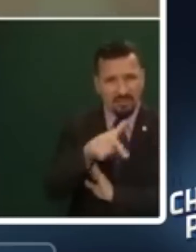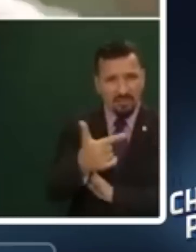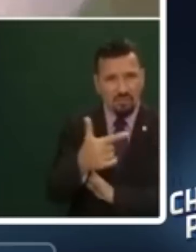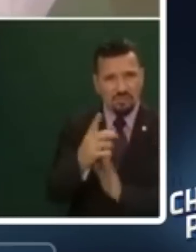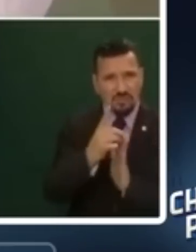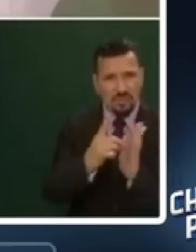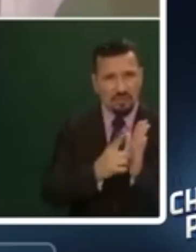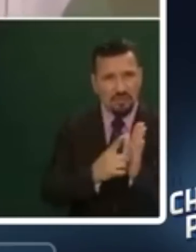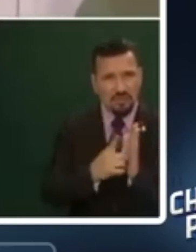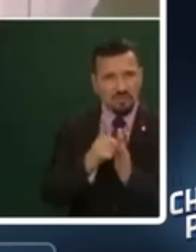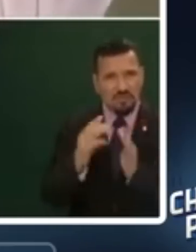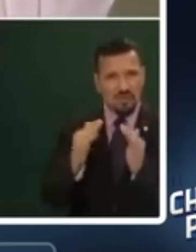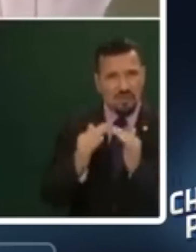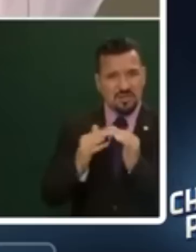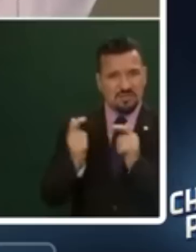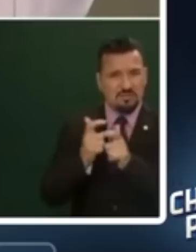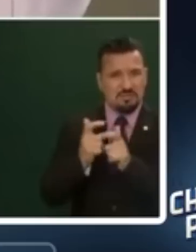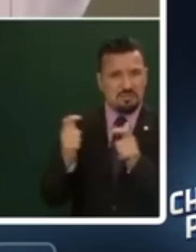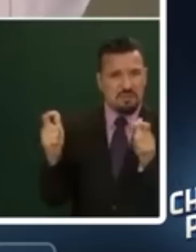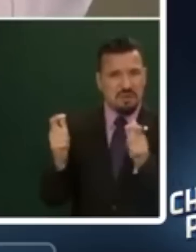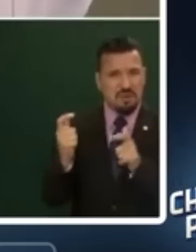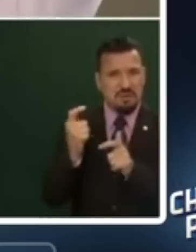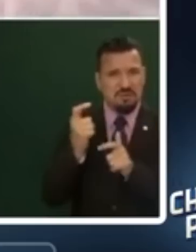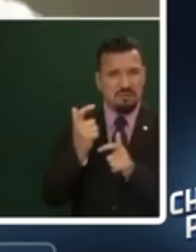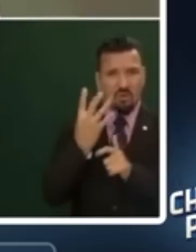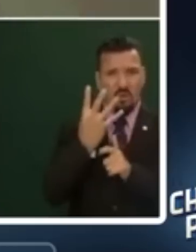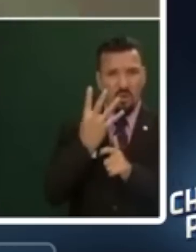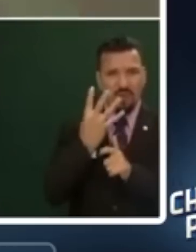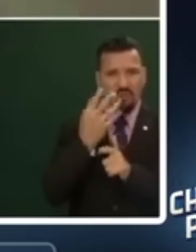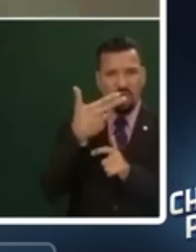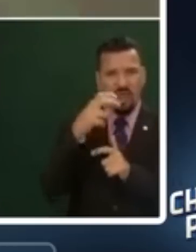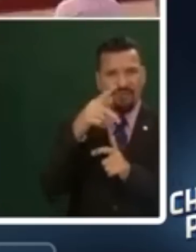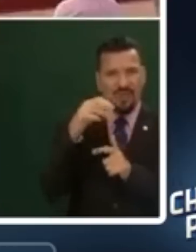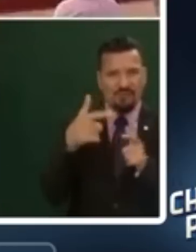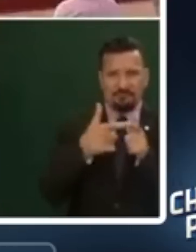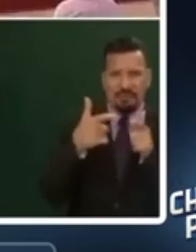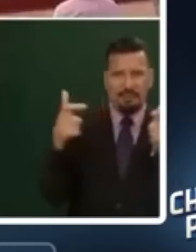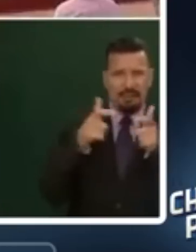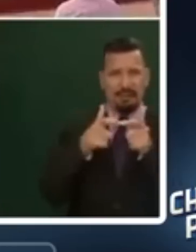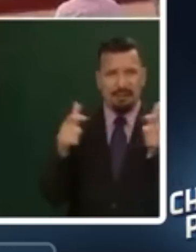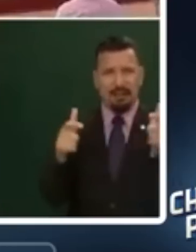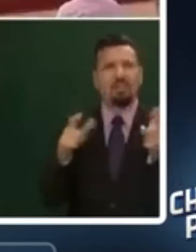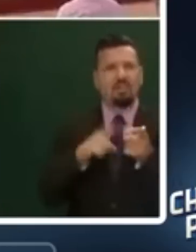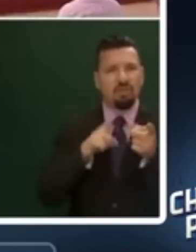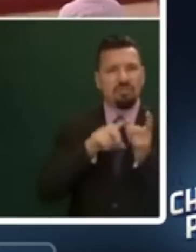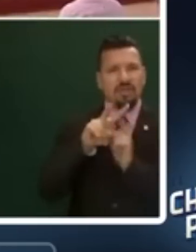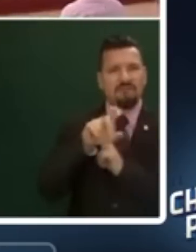de una residencia de cuatro hectáreas en el valle de bravo